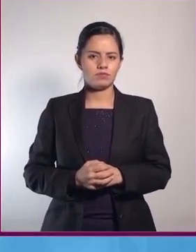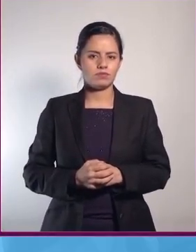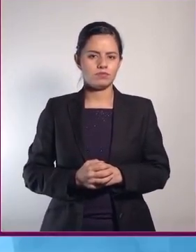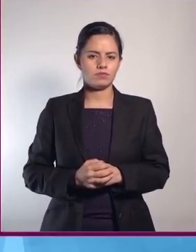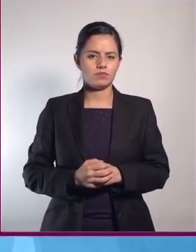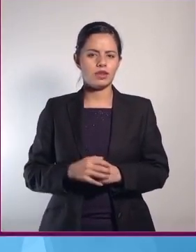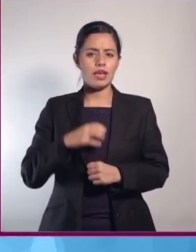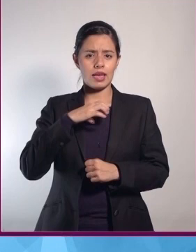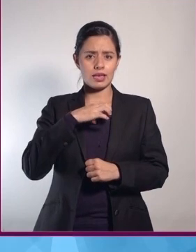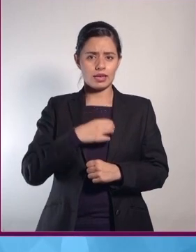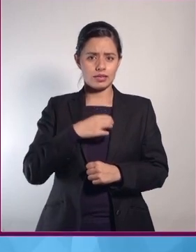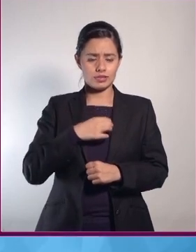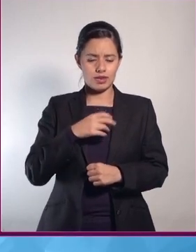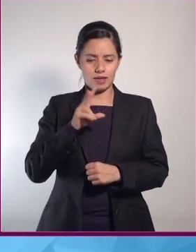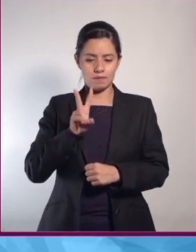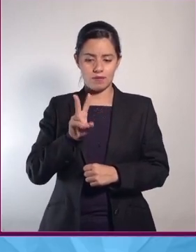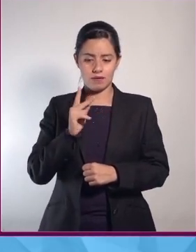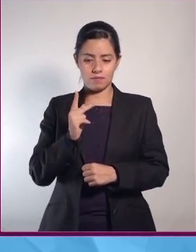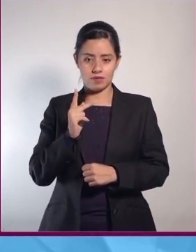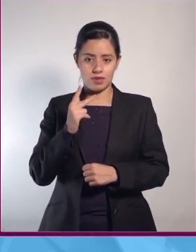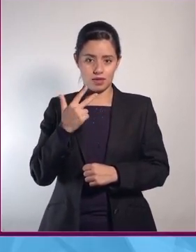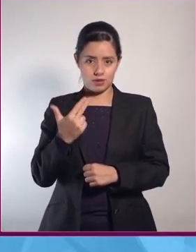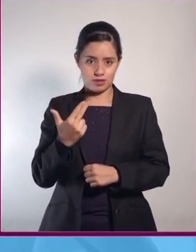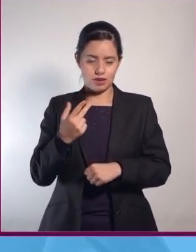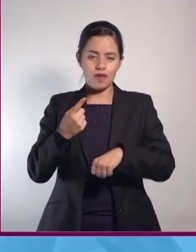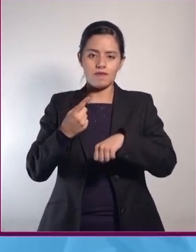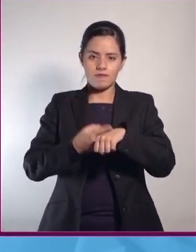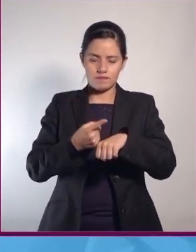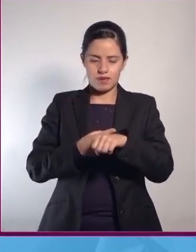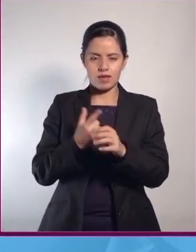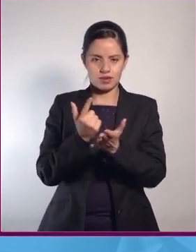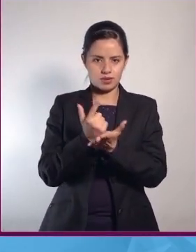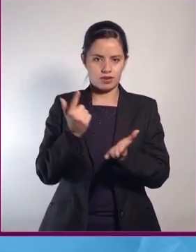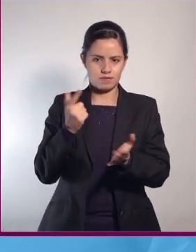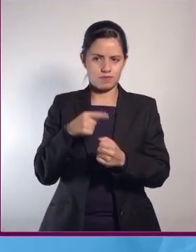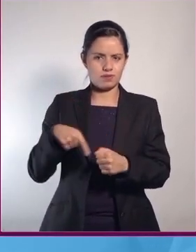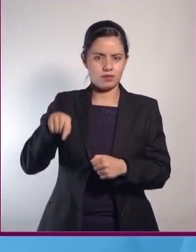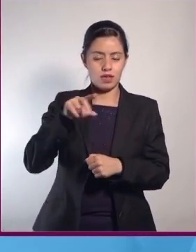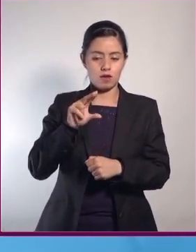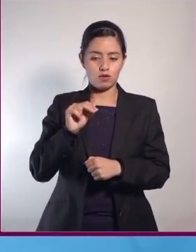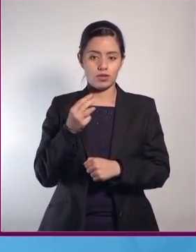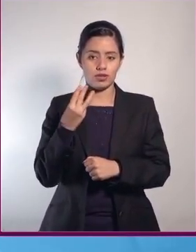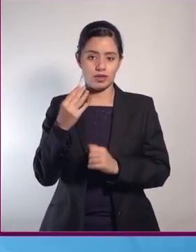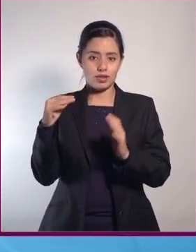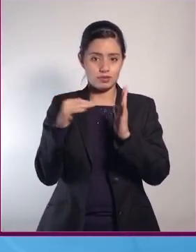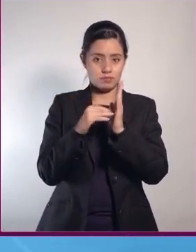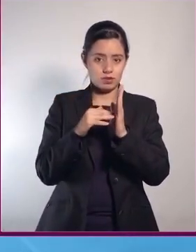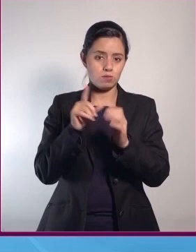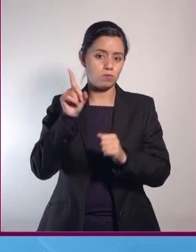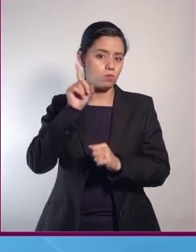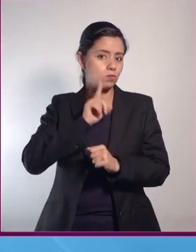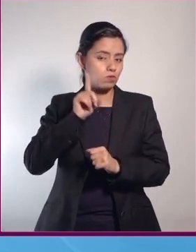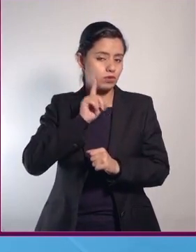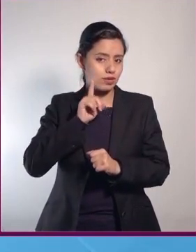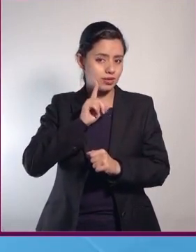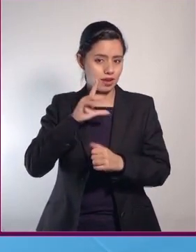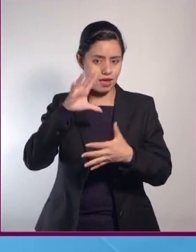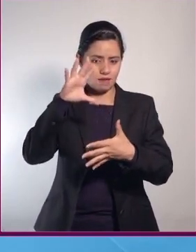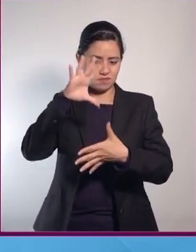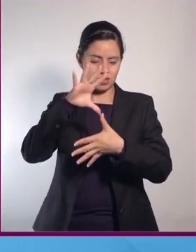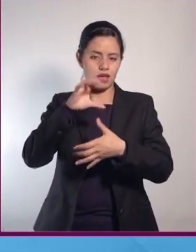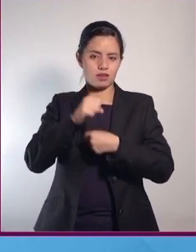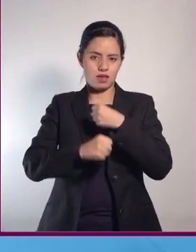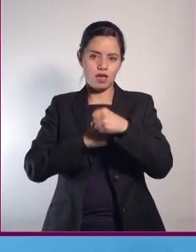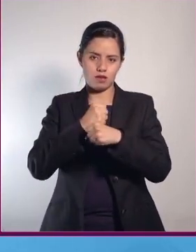El cáncer cérvico-uterino es una enfermedad grave que afecta a alrededor de 83.000 mujeres en la región de las Américas cada